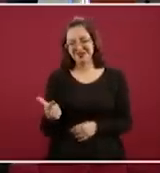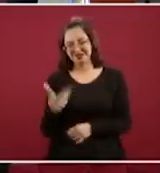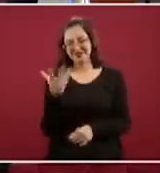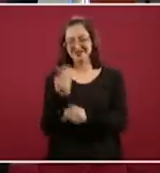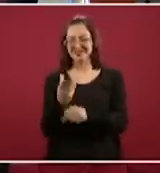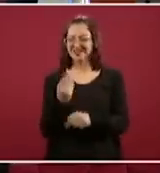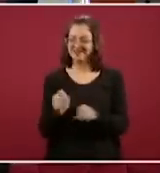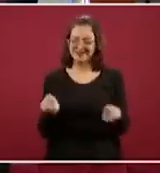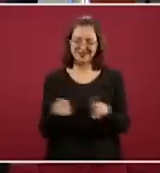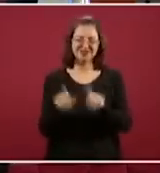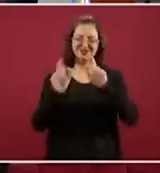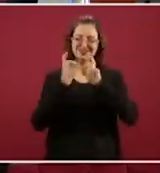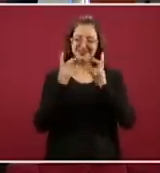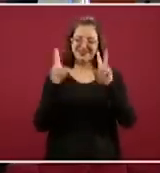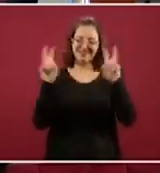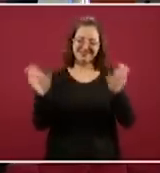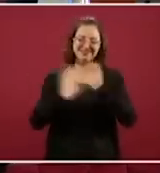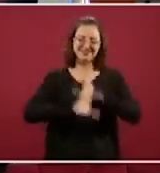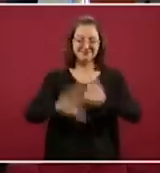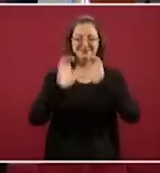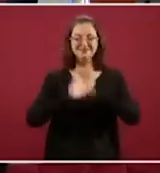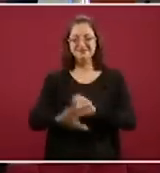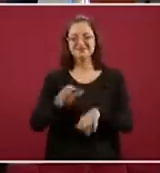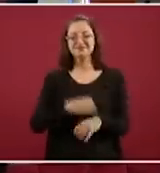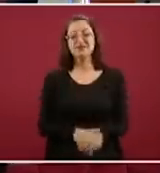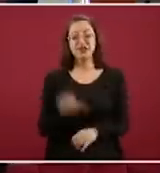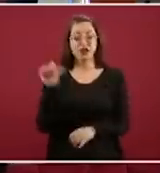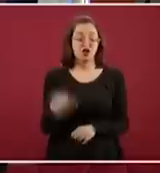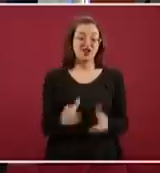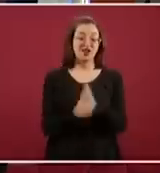en este sentido es que presentamos esta mega subasta.